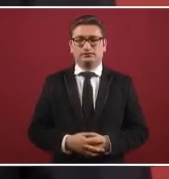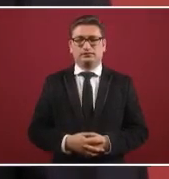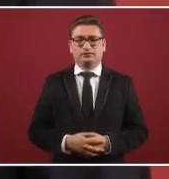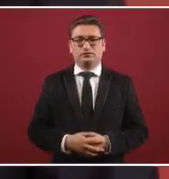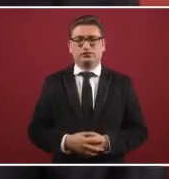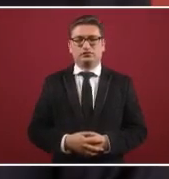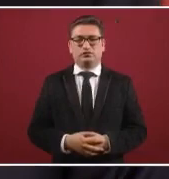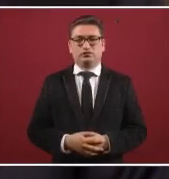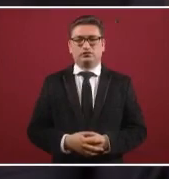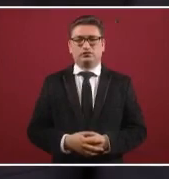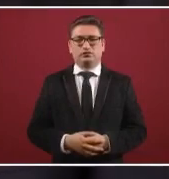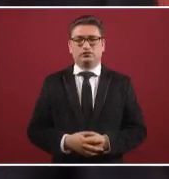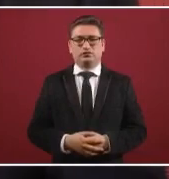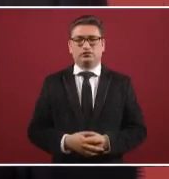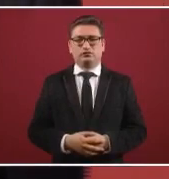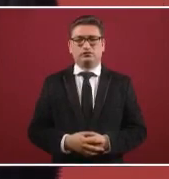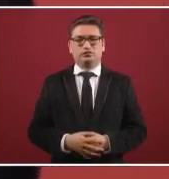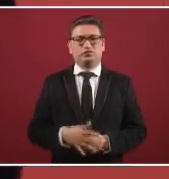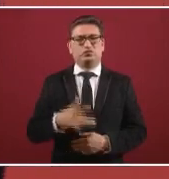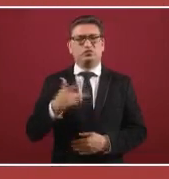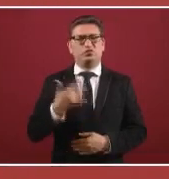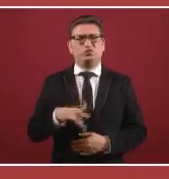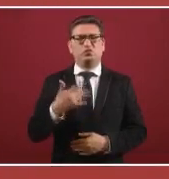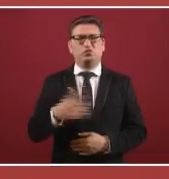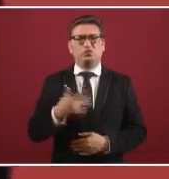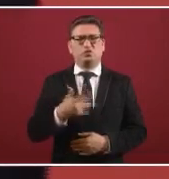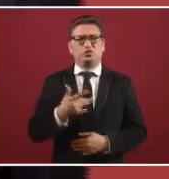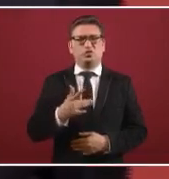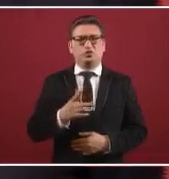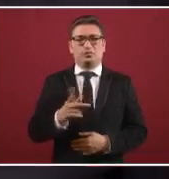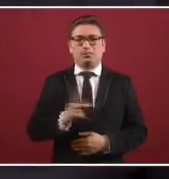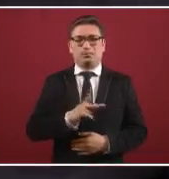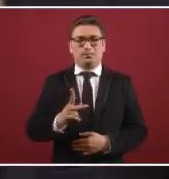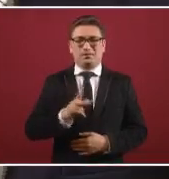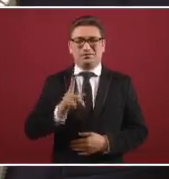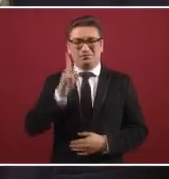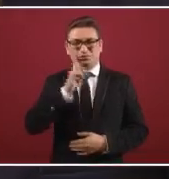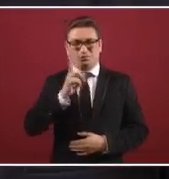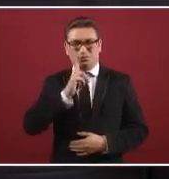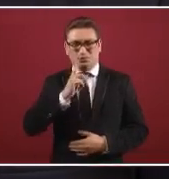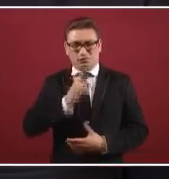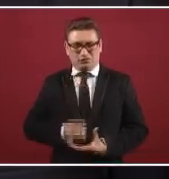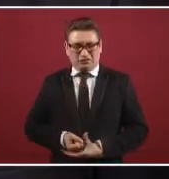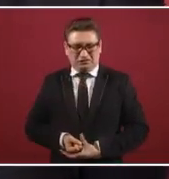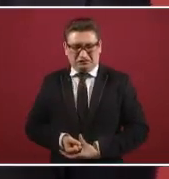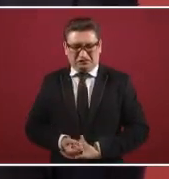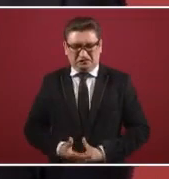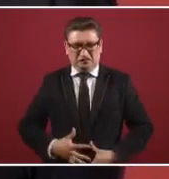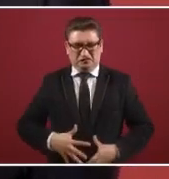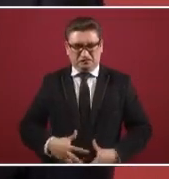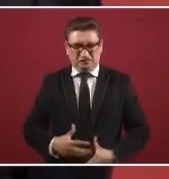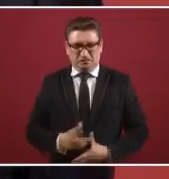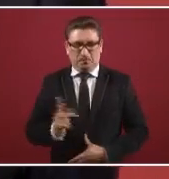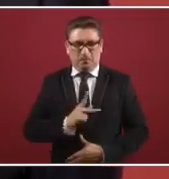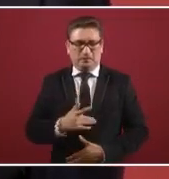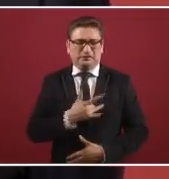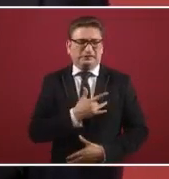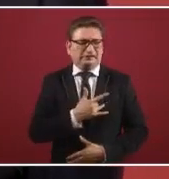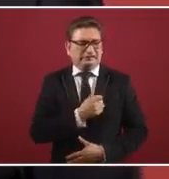que es un dolor como el de parto, muy fuerte, y es